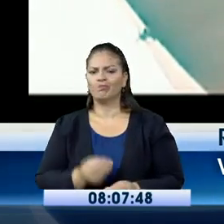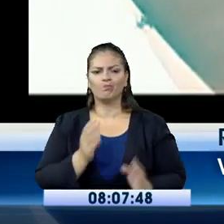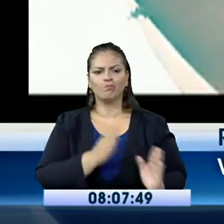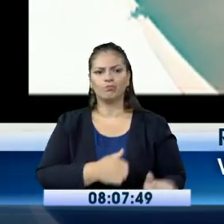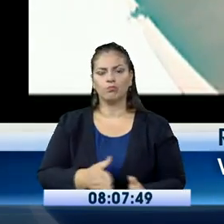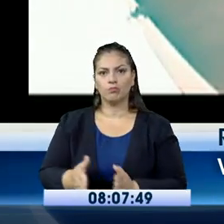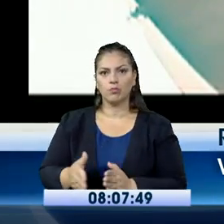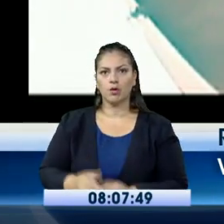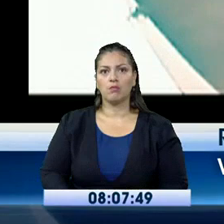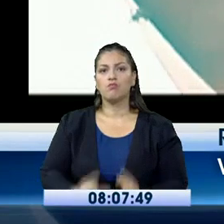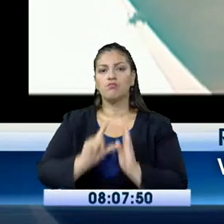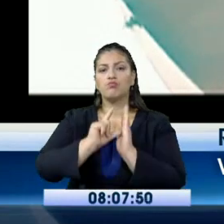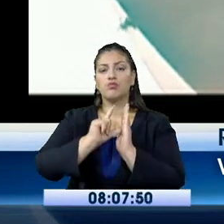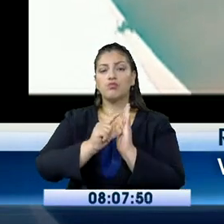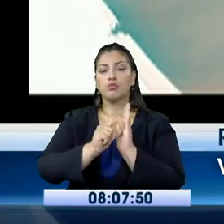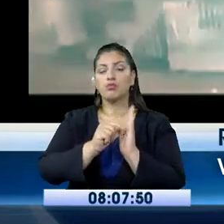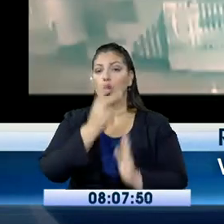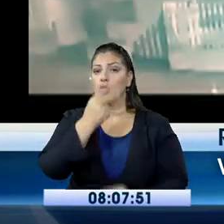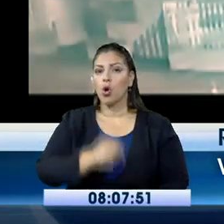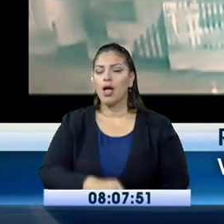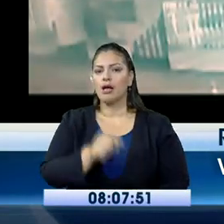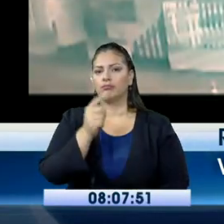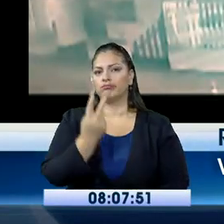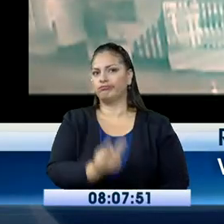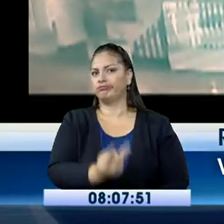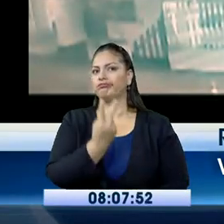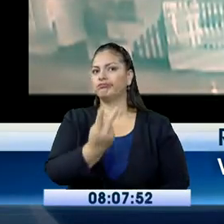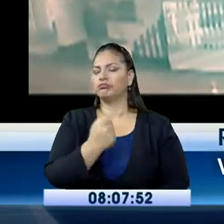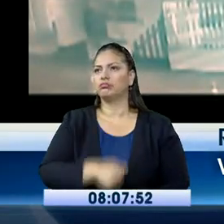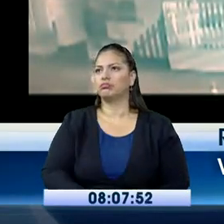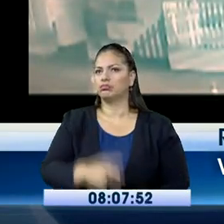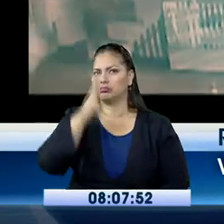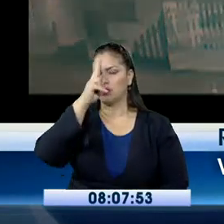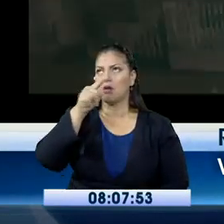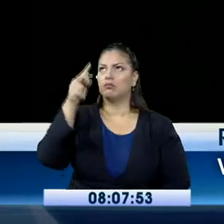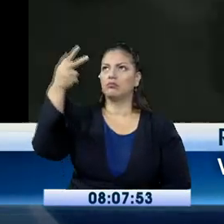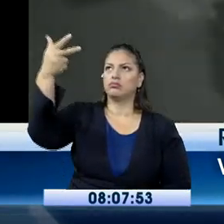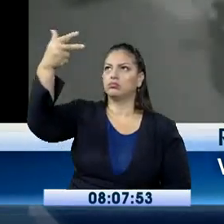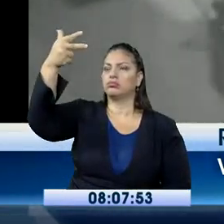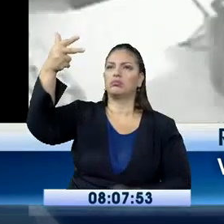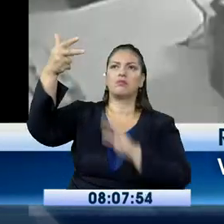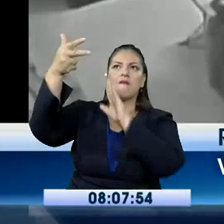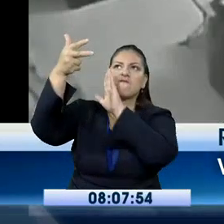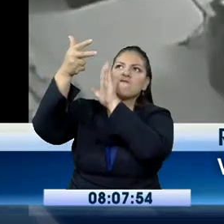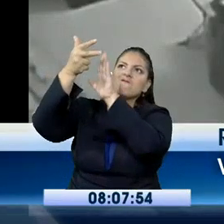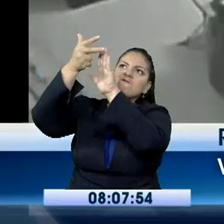cámara para evitar que grabe el instante cuando ingresan a la oficina.